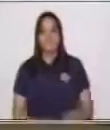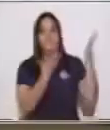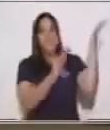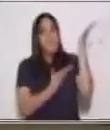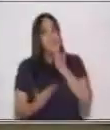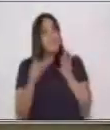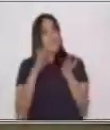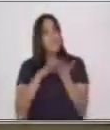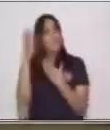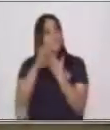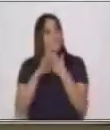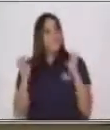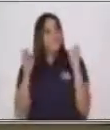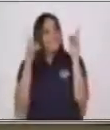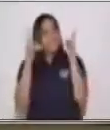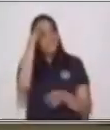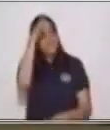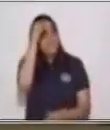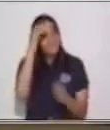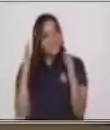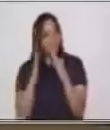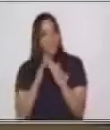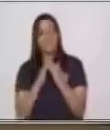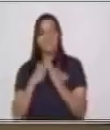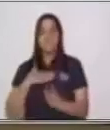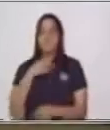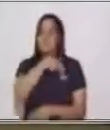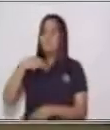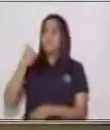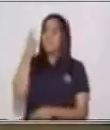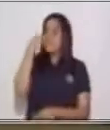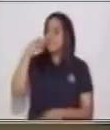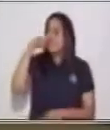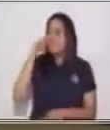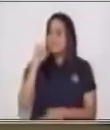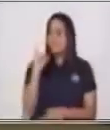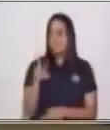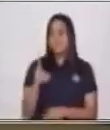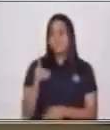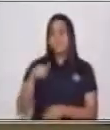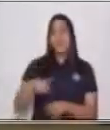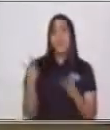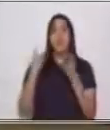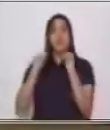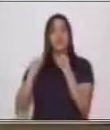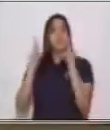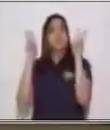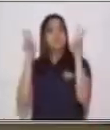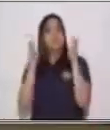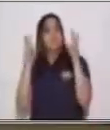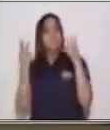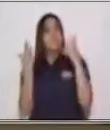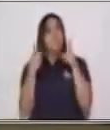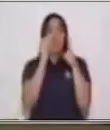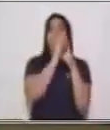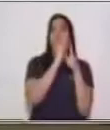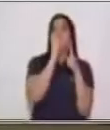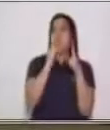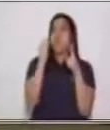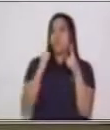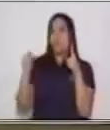Bienvenida a este espacio educativo Aprendo en Casa. Soy Astrid López y en esta oportunidad desarrollaré el tema de ortografía